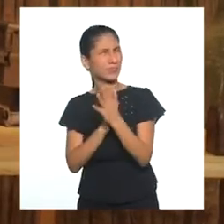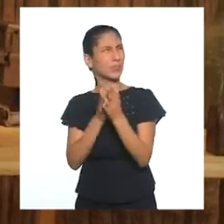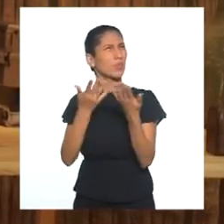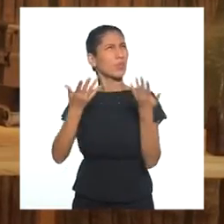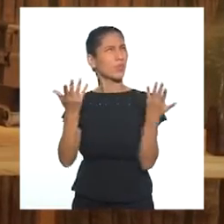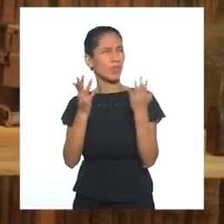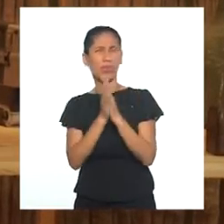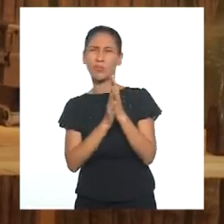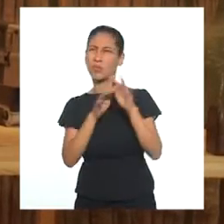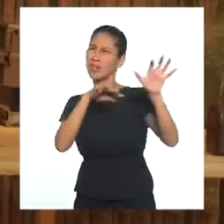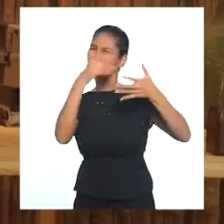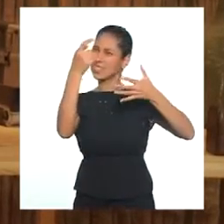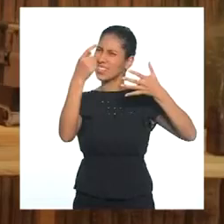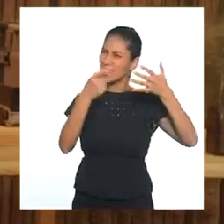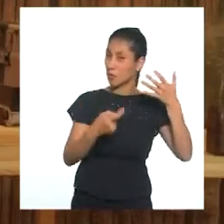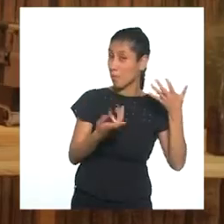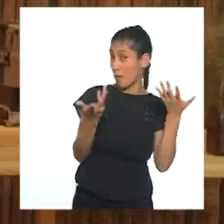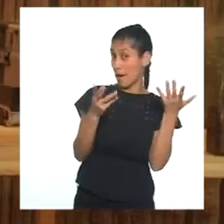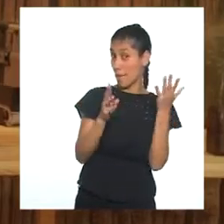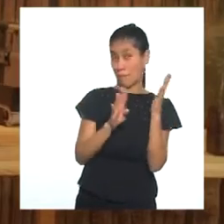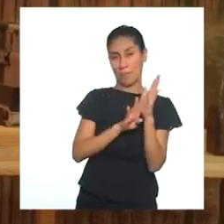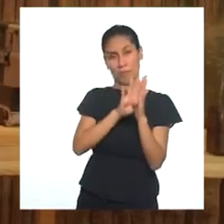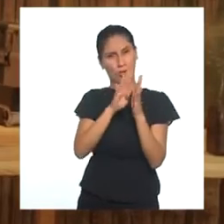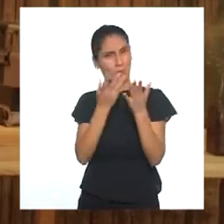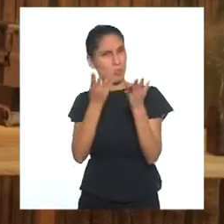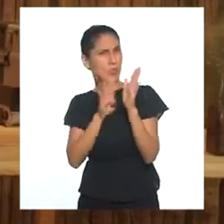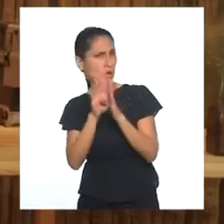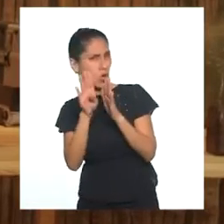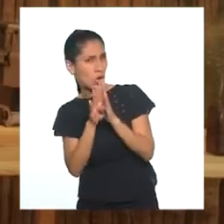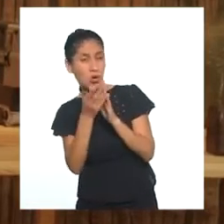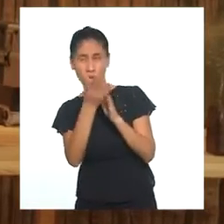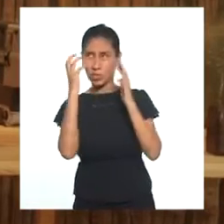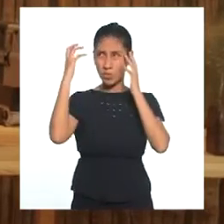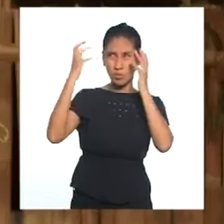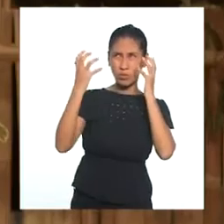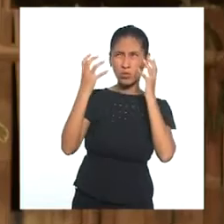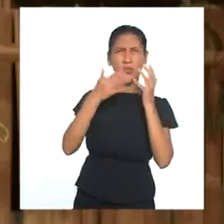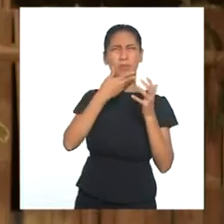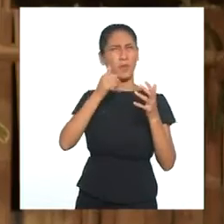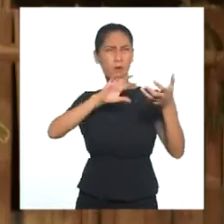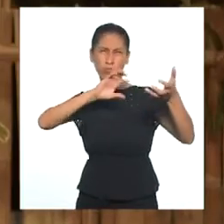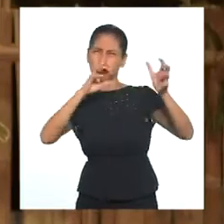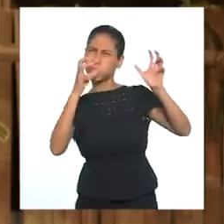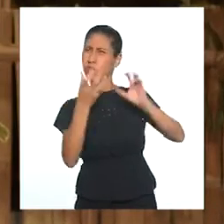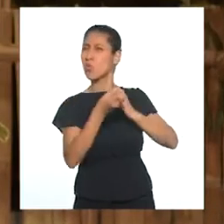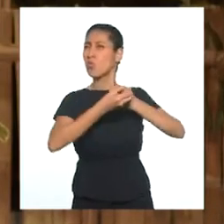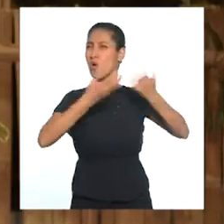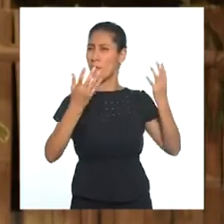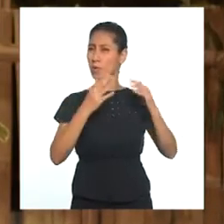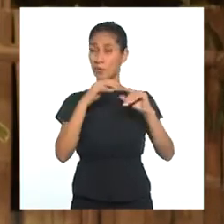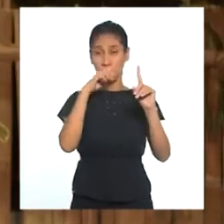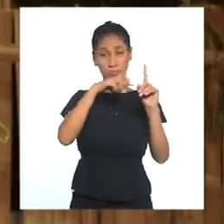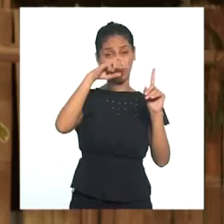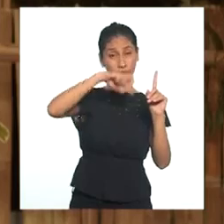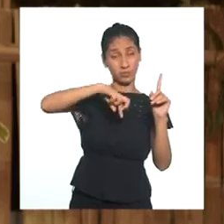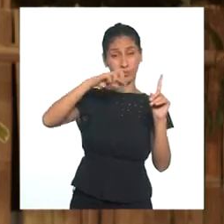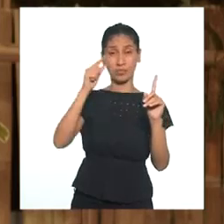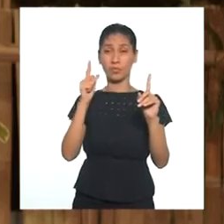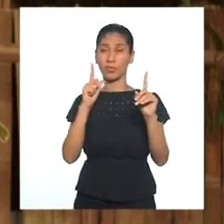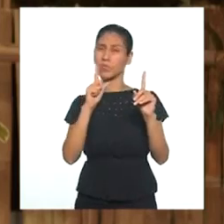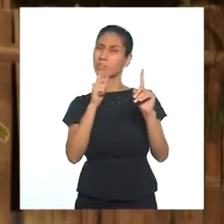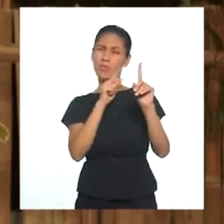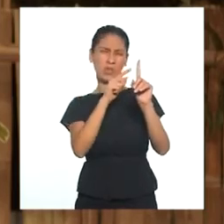pueden hacer algo para mejorar la situación que les preocupa. ¿Cómo le habrá ido a Pablo con su